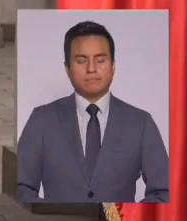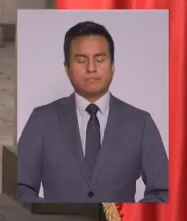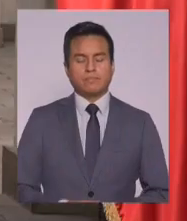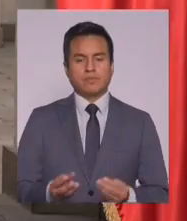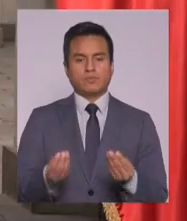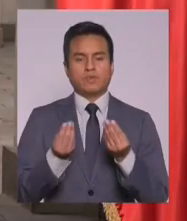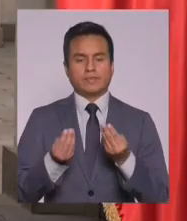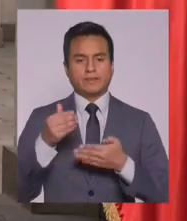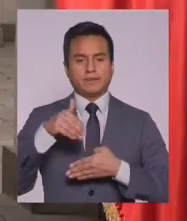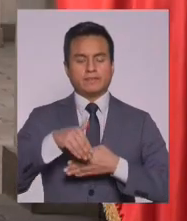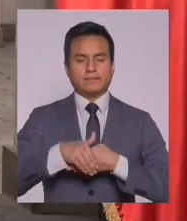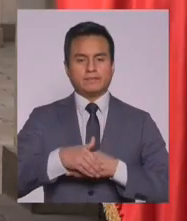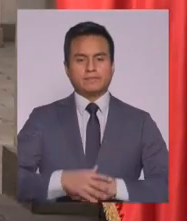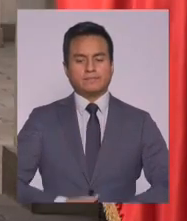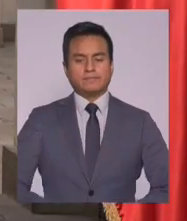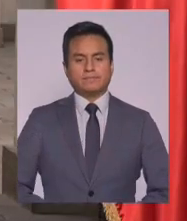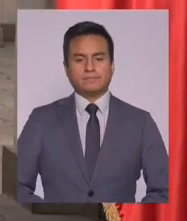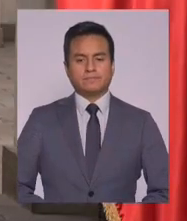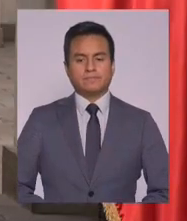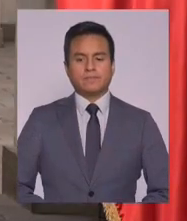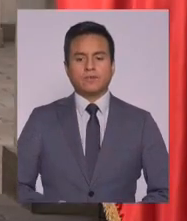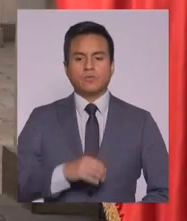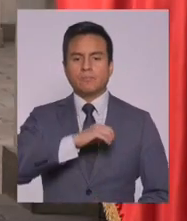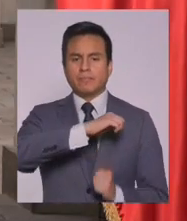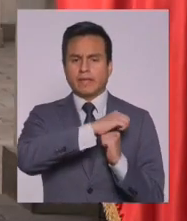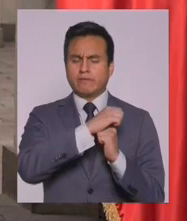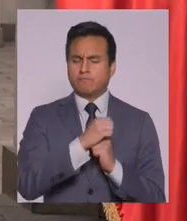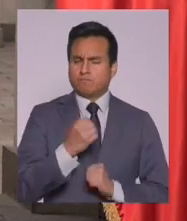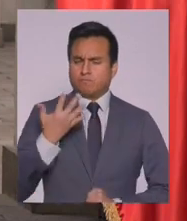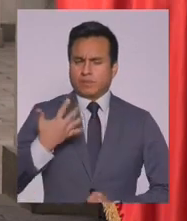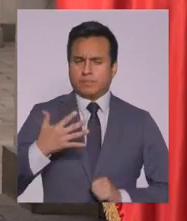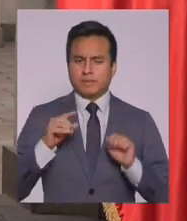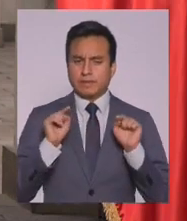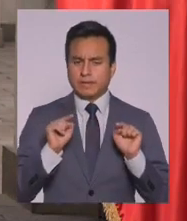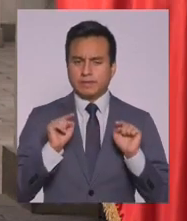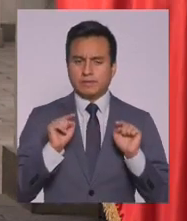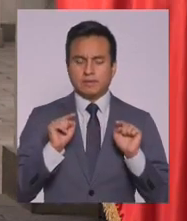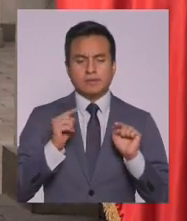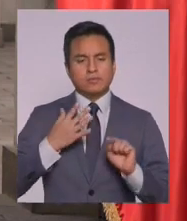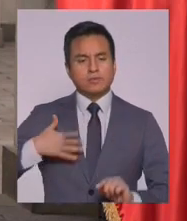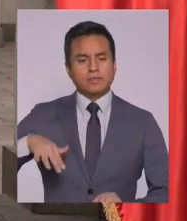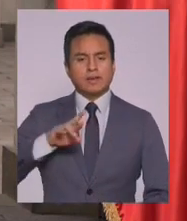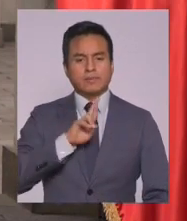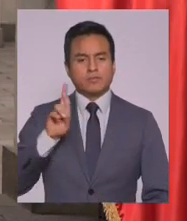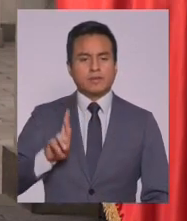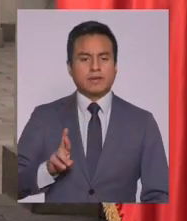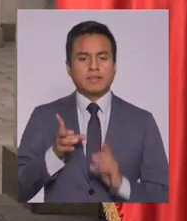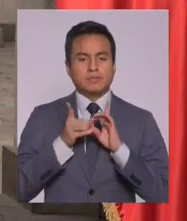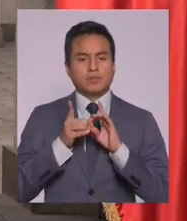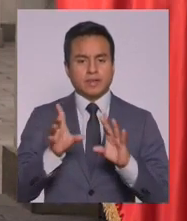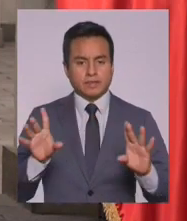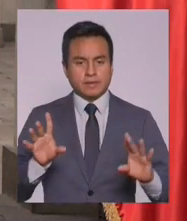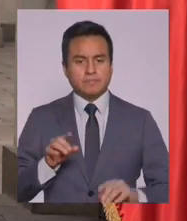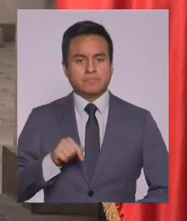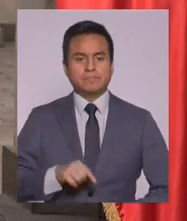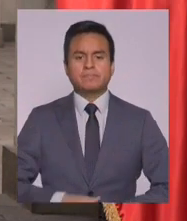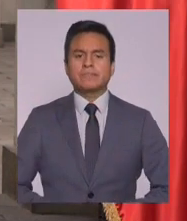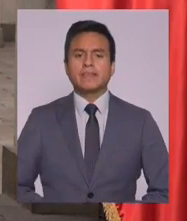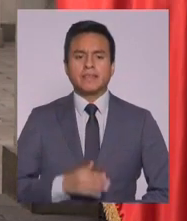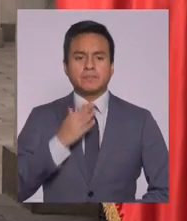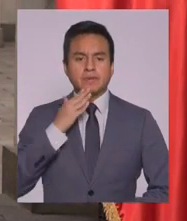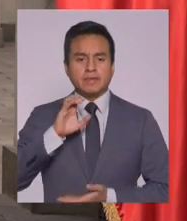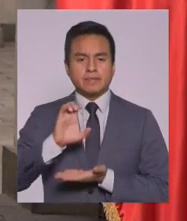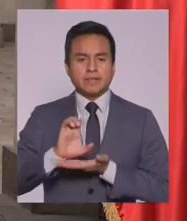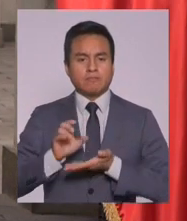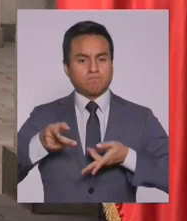Bien, escuchamos a esta hora al presidente Sebastián Piñera. Un pilar fundamental de nuestra República Democrática y del